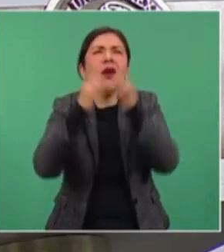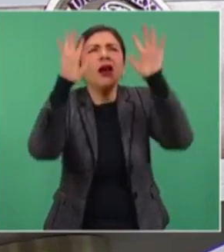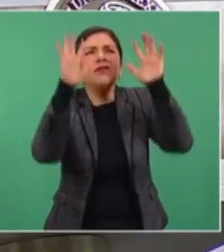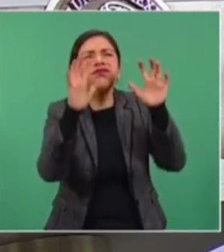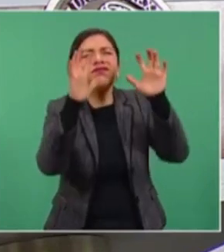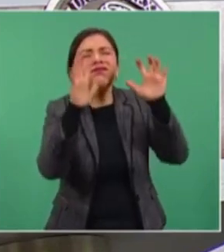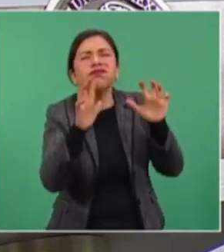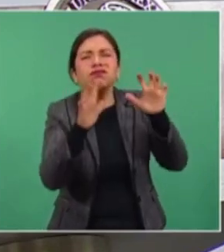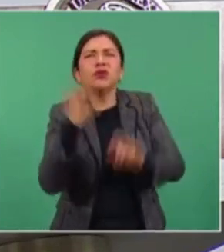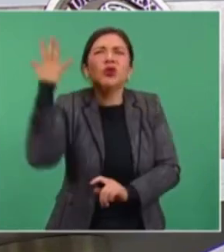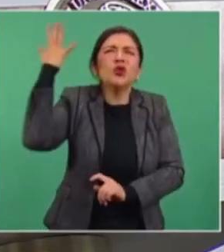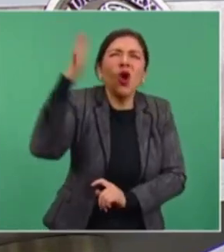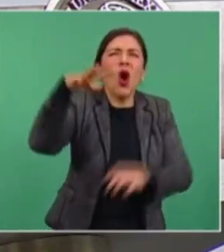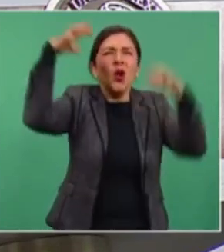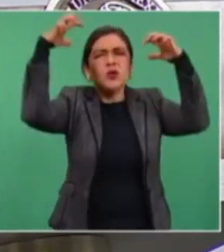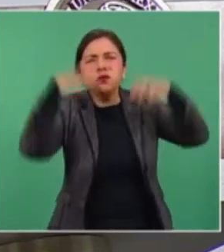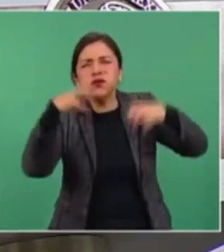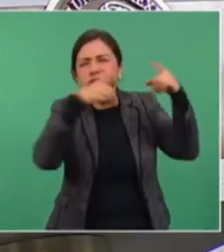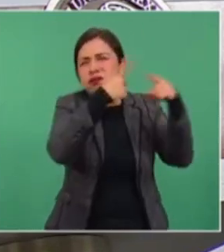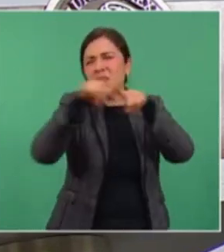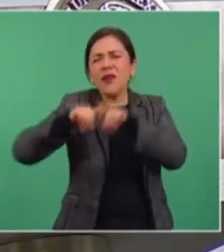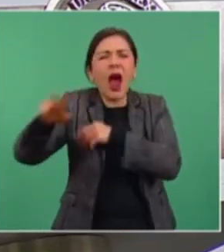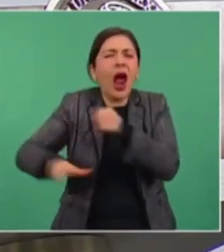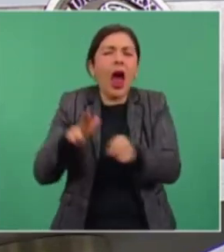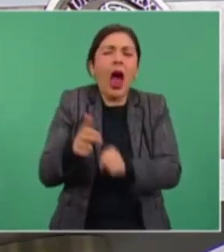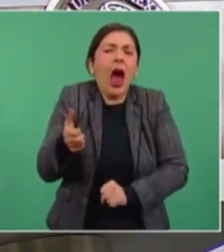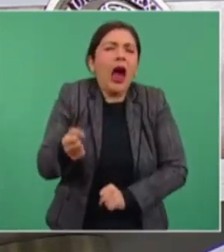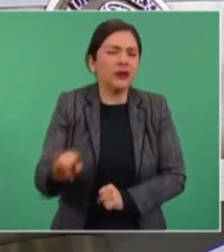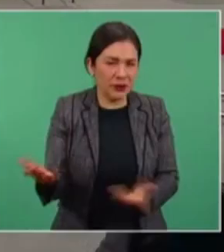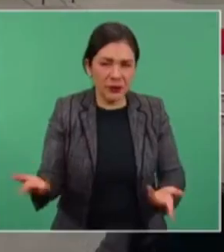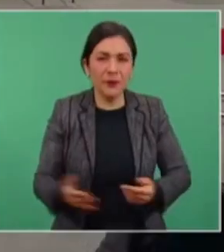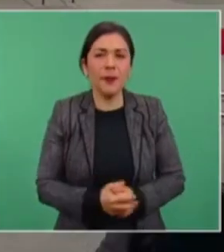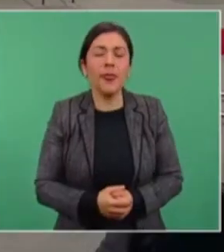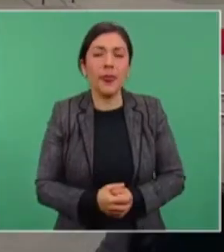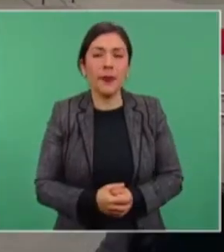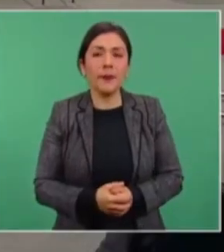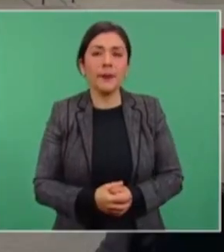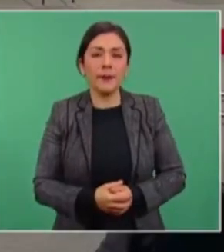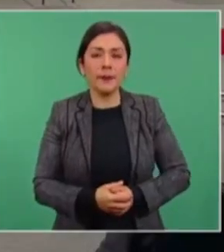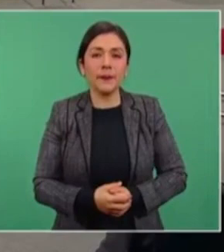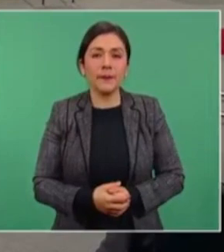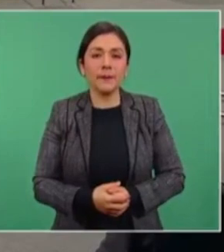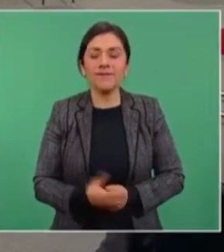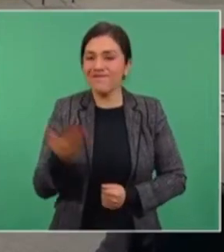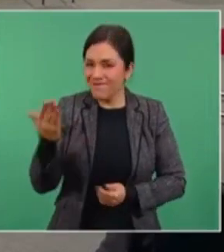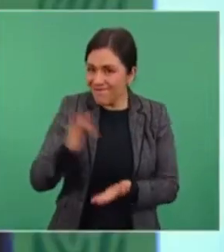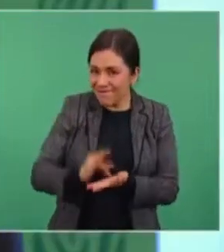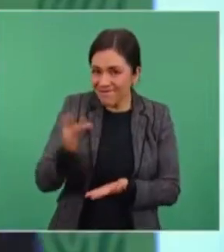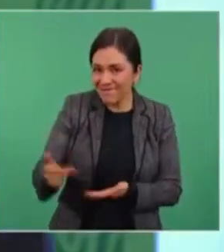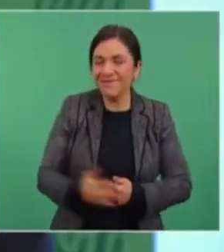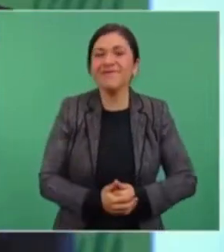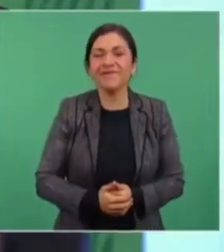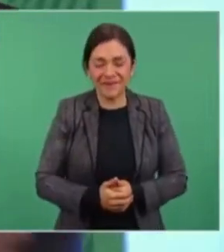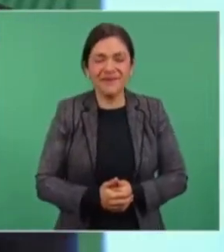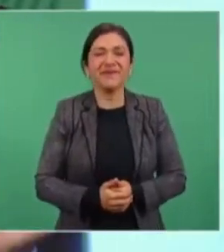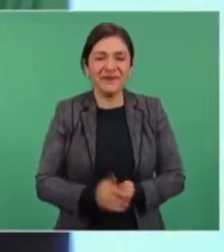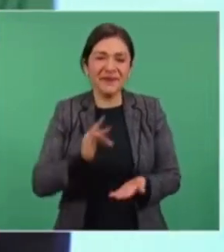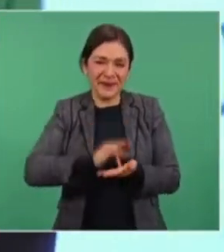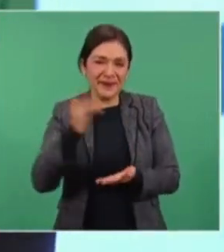clima, la naturaleza y hasta por los sismos. Muchas gracias. Muchas